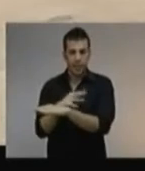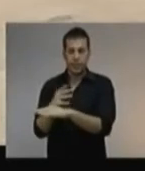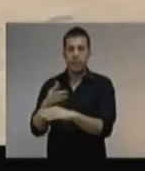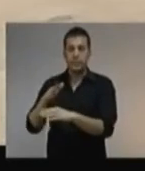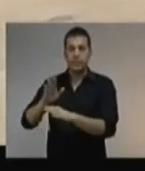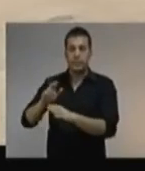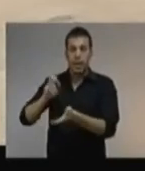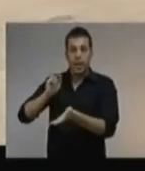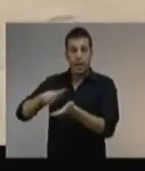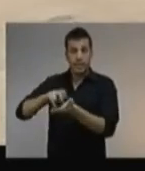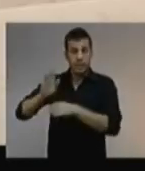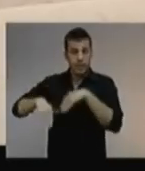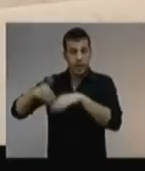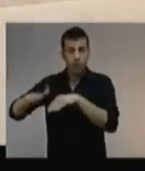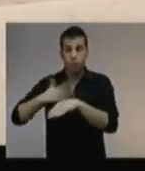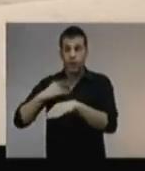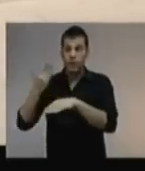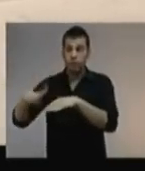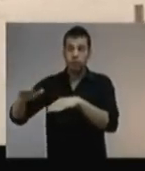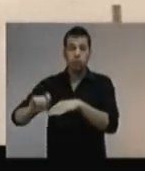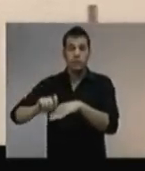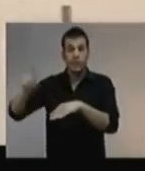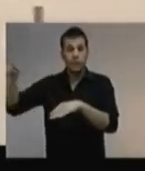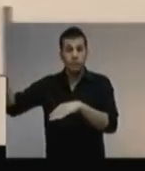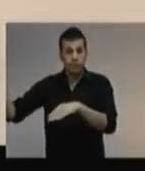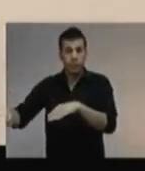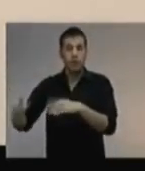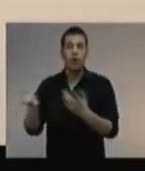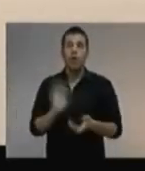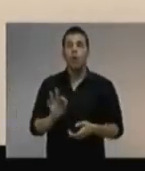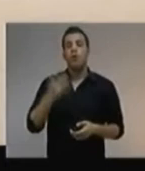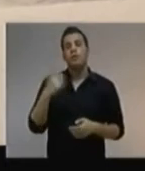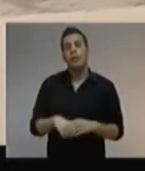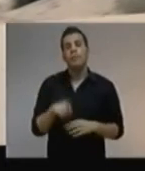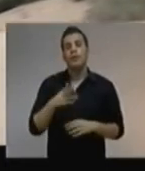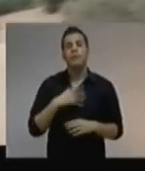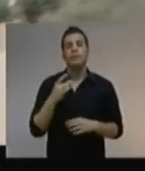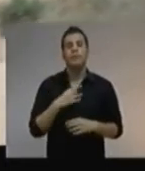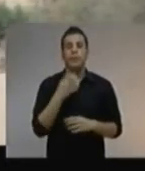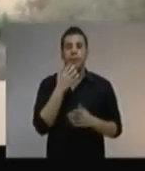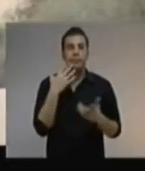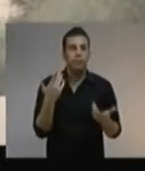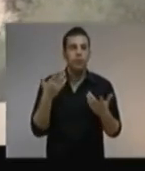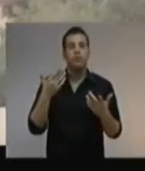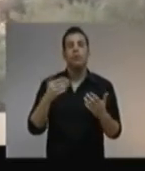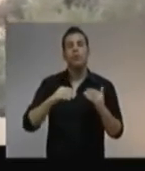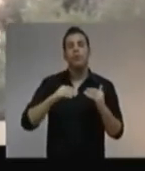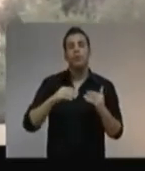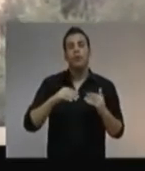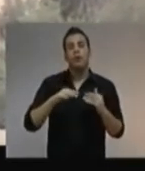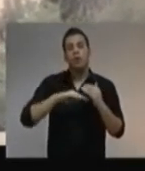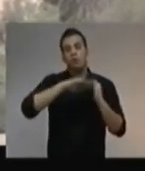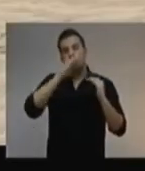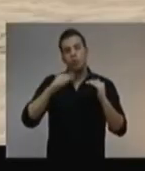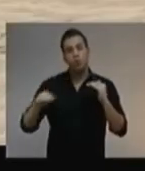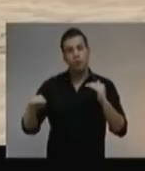de aquí, son foráneas. Pueden hacer incluso que apelmacen la arena e impidan que las dunas lleven